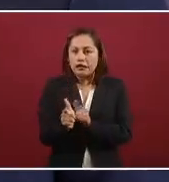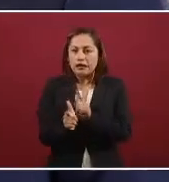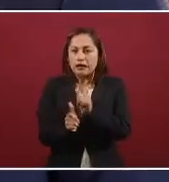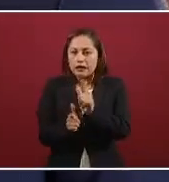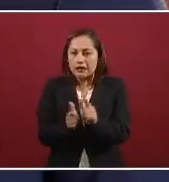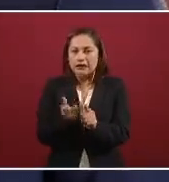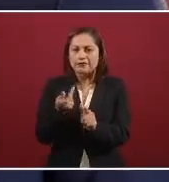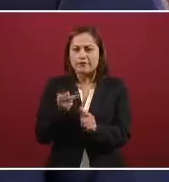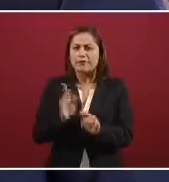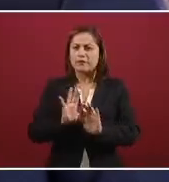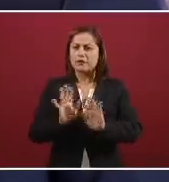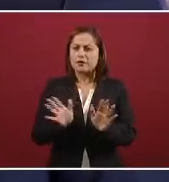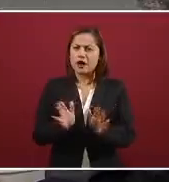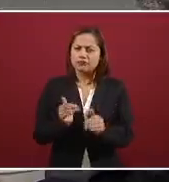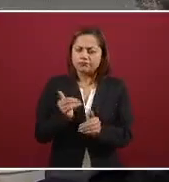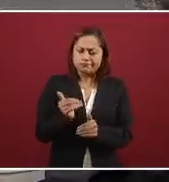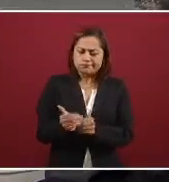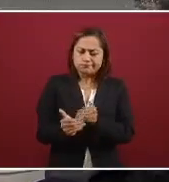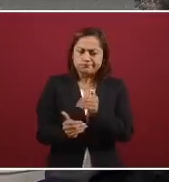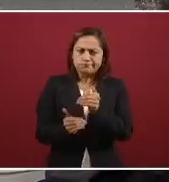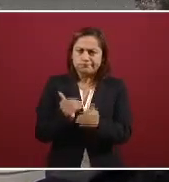caminando.